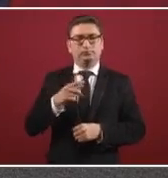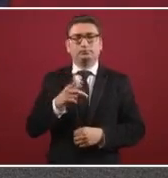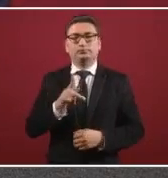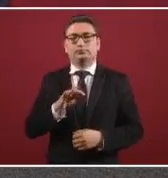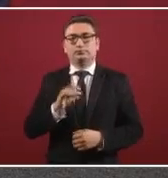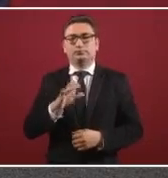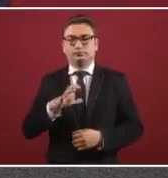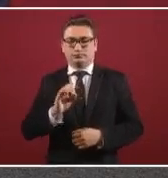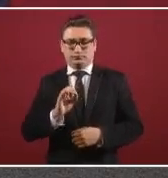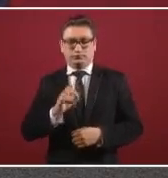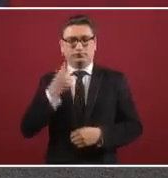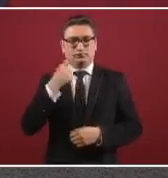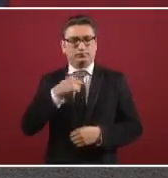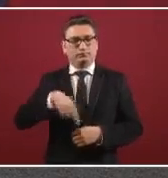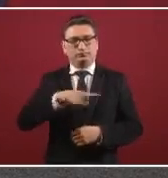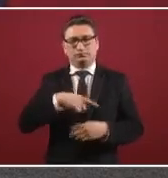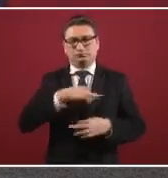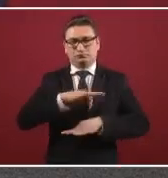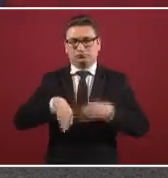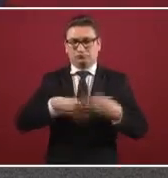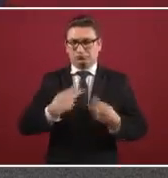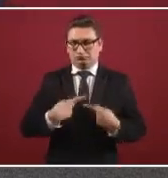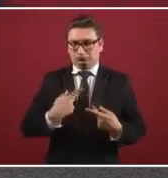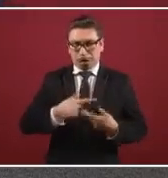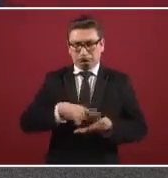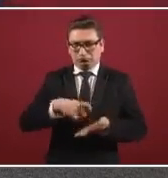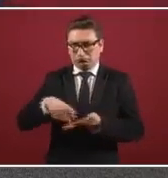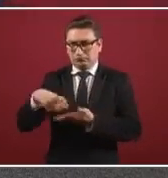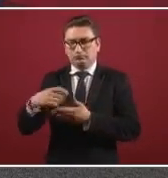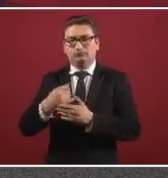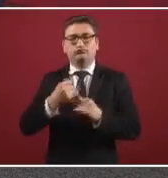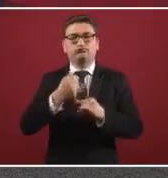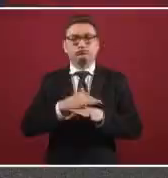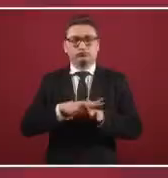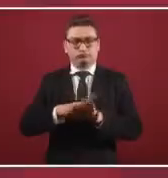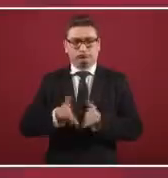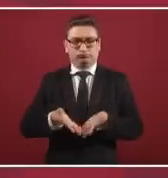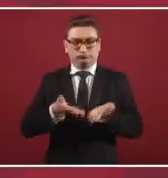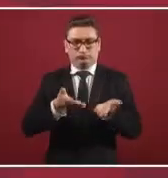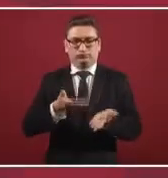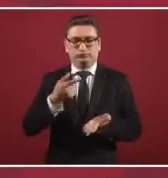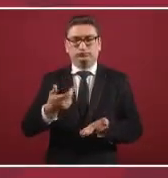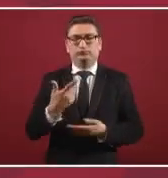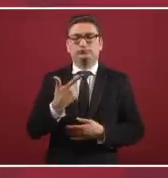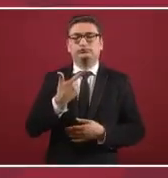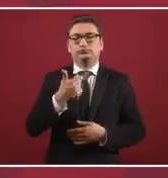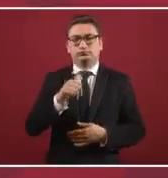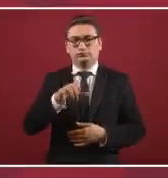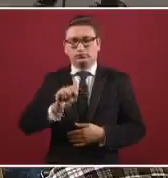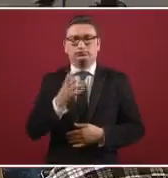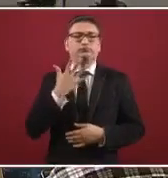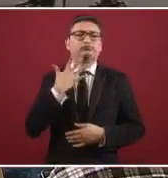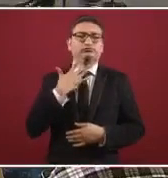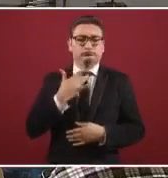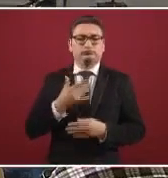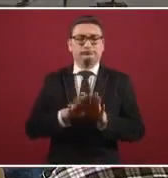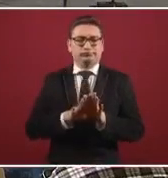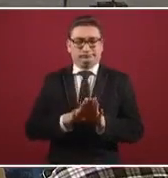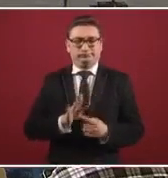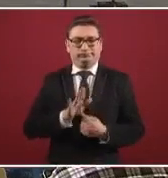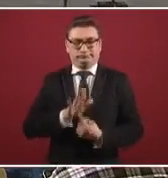a informar sobre cómo están los precios de las gasolinas y del gas.